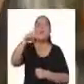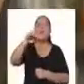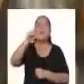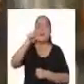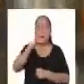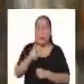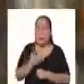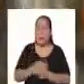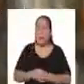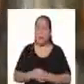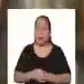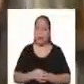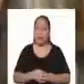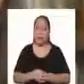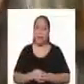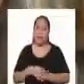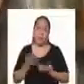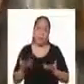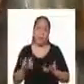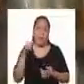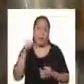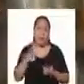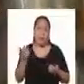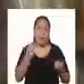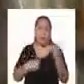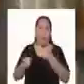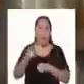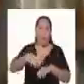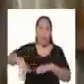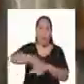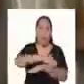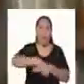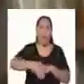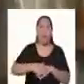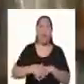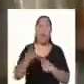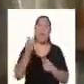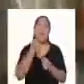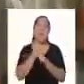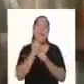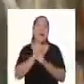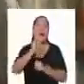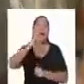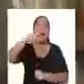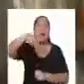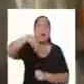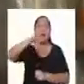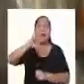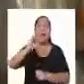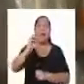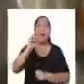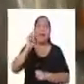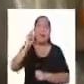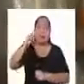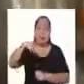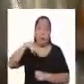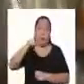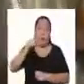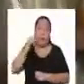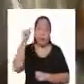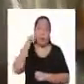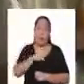El fenómeno del comercio ambulatorio, el fenómeno informal, que es, digamos, el más grande, es